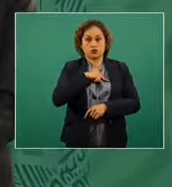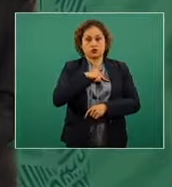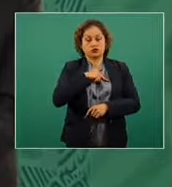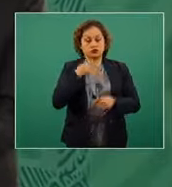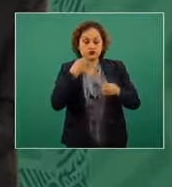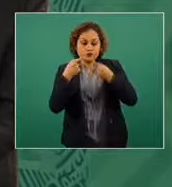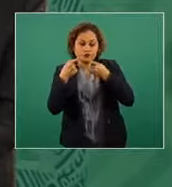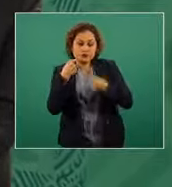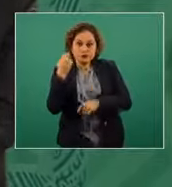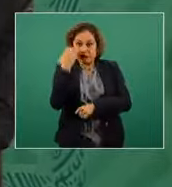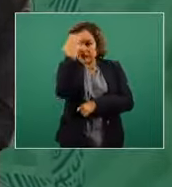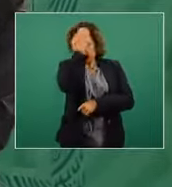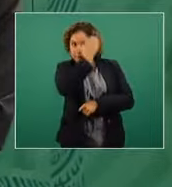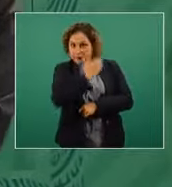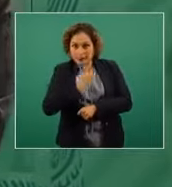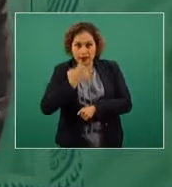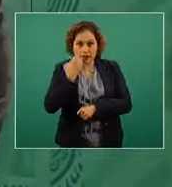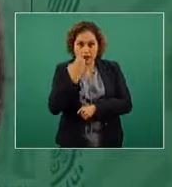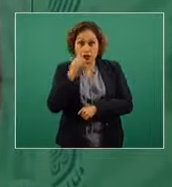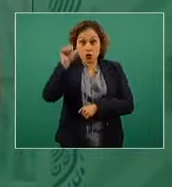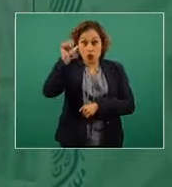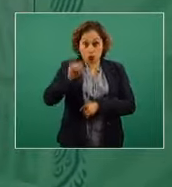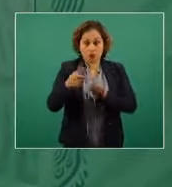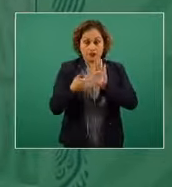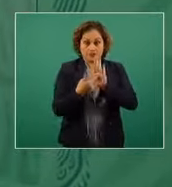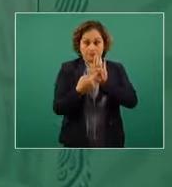el día de hoy. Afortunadamente